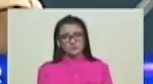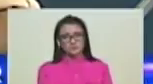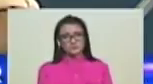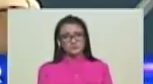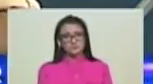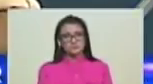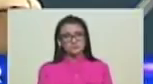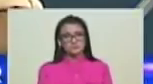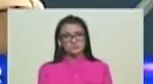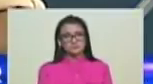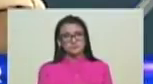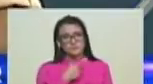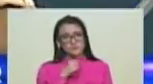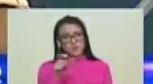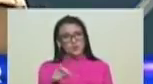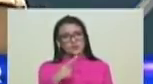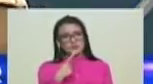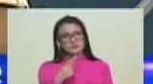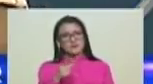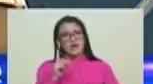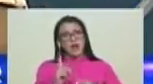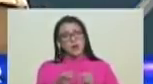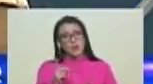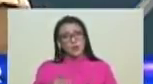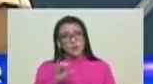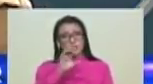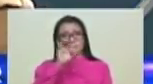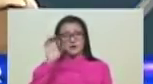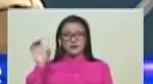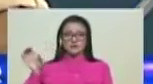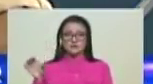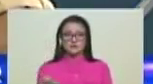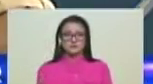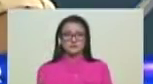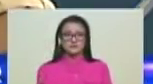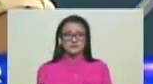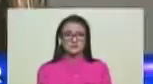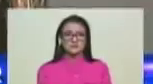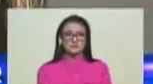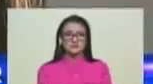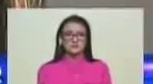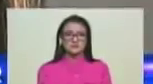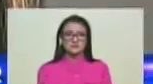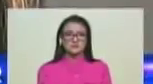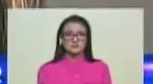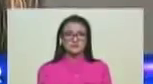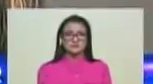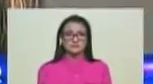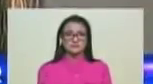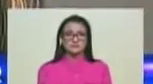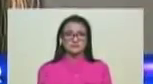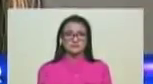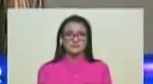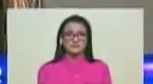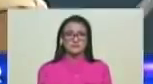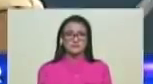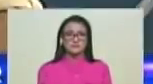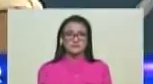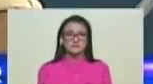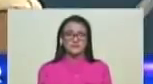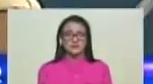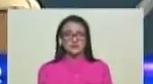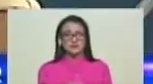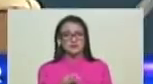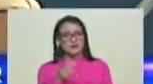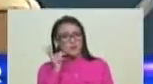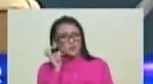mucho, Fabiana, cuando usted dice algunos países, qué bueno. Porque un comentario racista que uno escucha